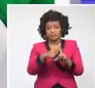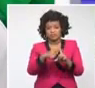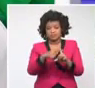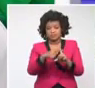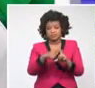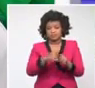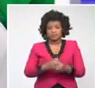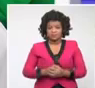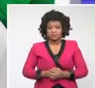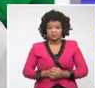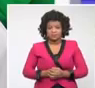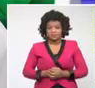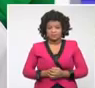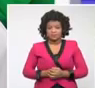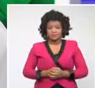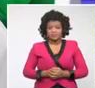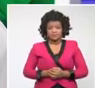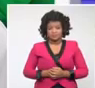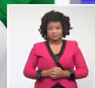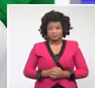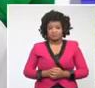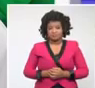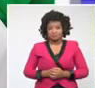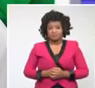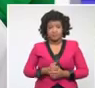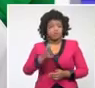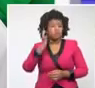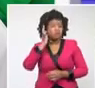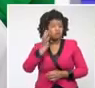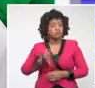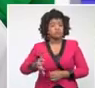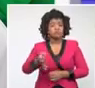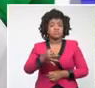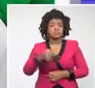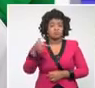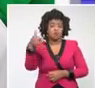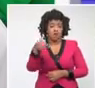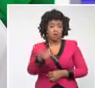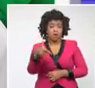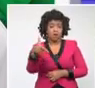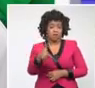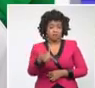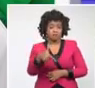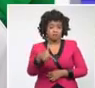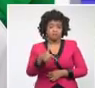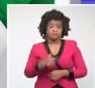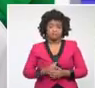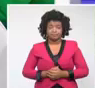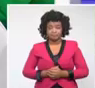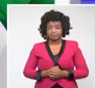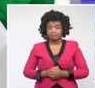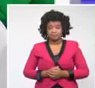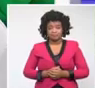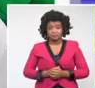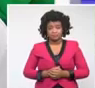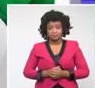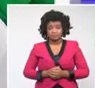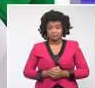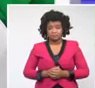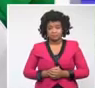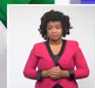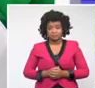muchas comorbilidades, hipertensión arterial. Esta paciente se ingresó,